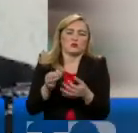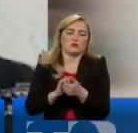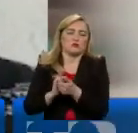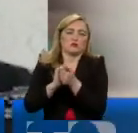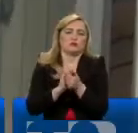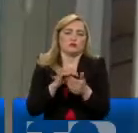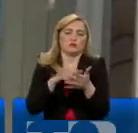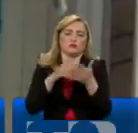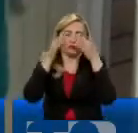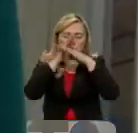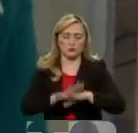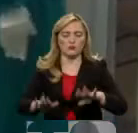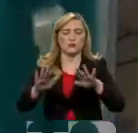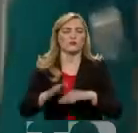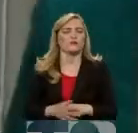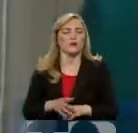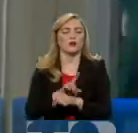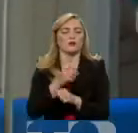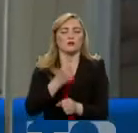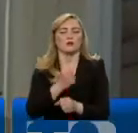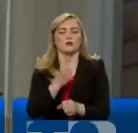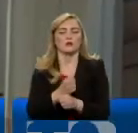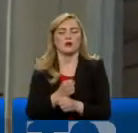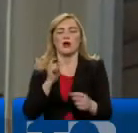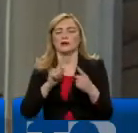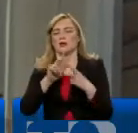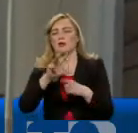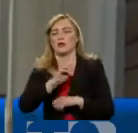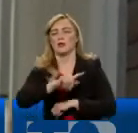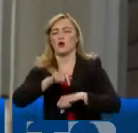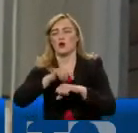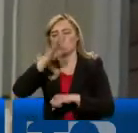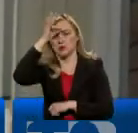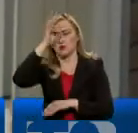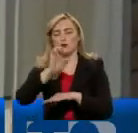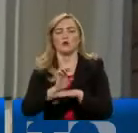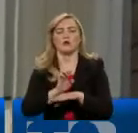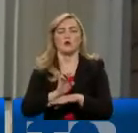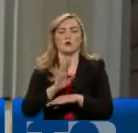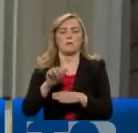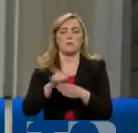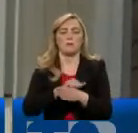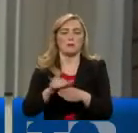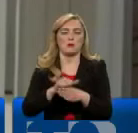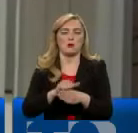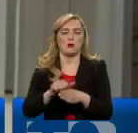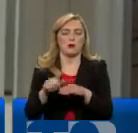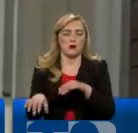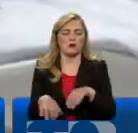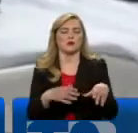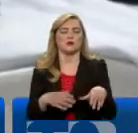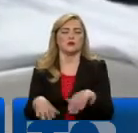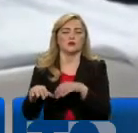nuestros estudios. Los médicos, quienes trabajan hasta 30 horas en hospitales del país como parte de las prácticas o